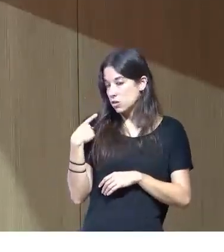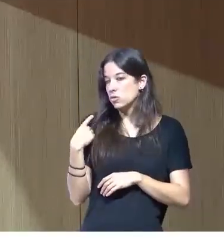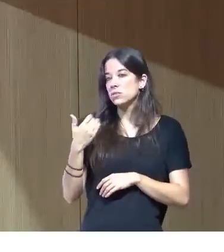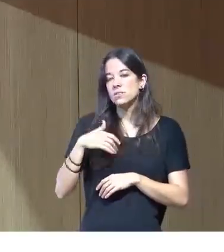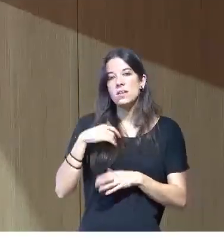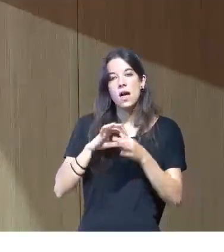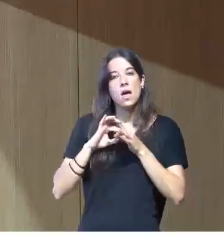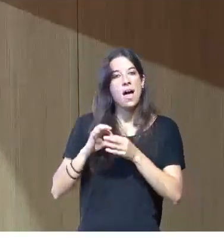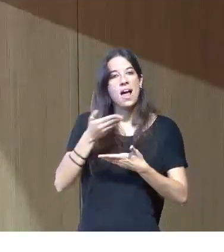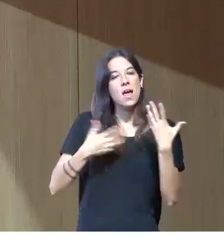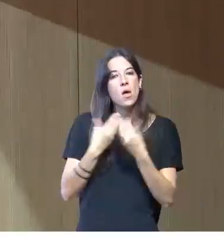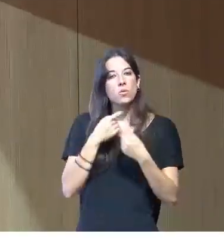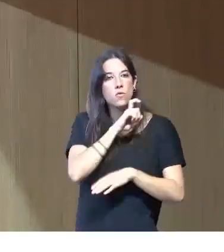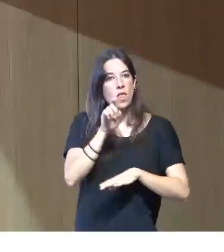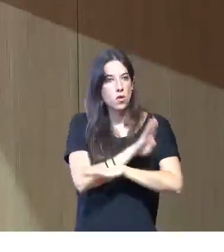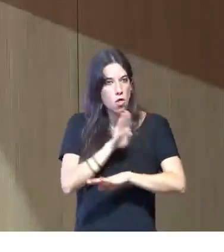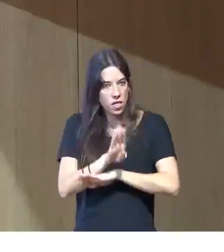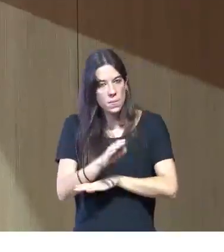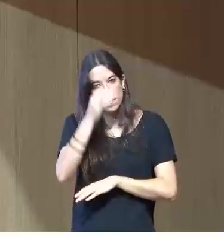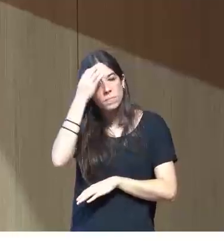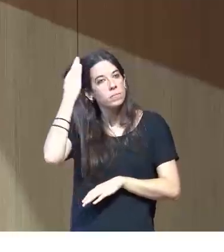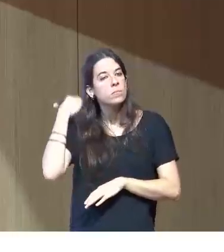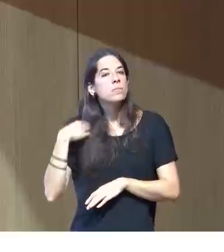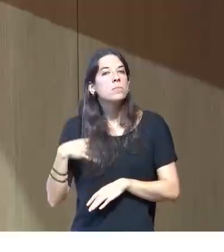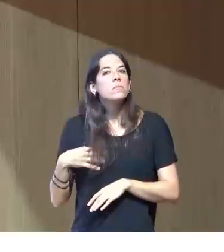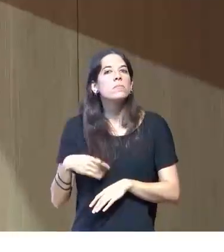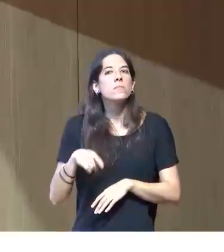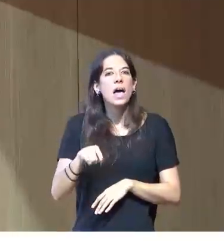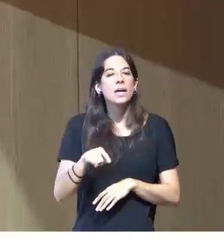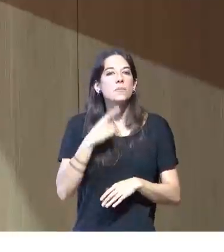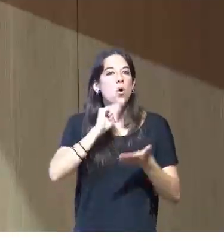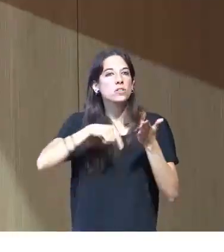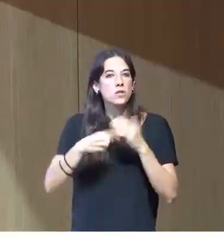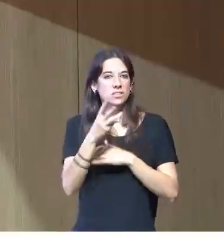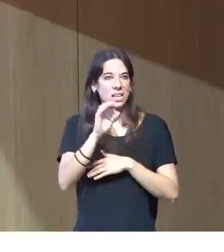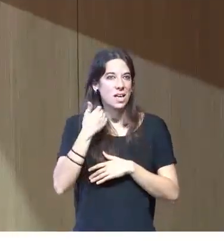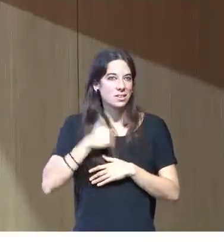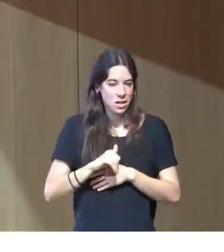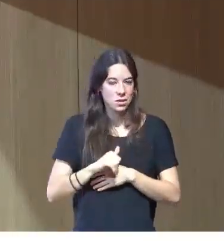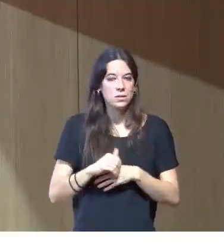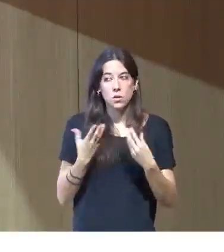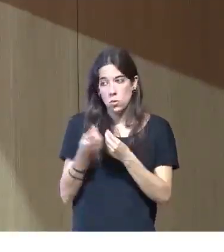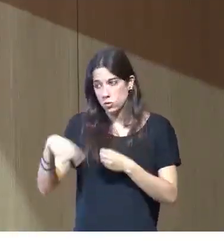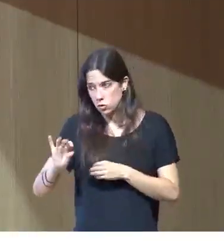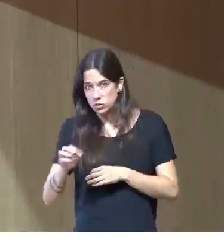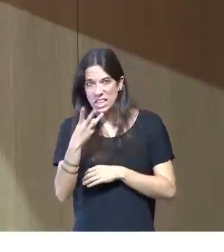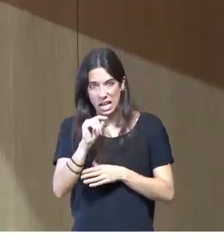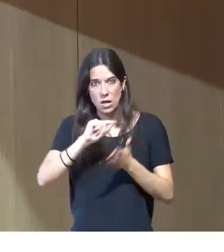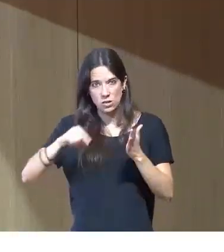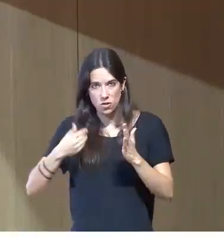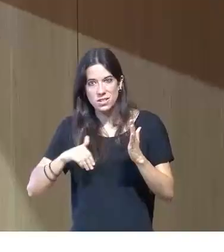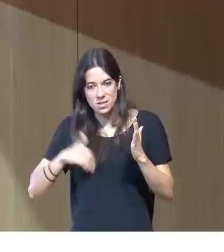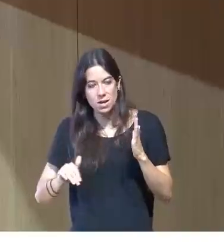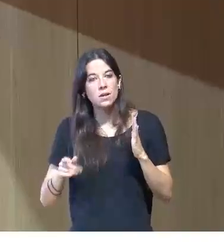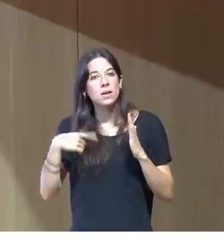tenemos una alianza con la fundación once donde bueno llevamos 30 contrataciones hechas como vosotros y bueno son